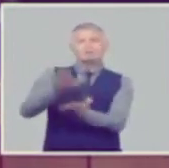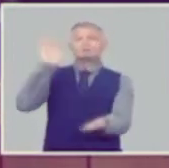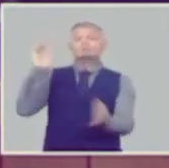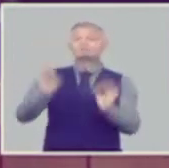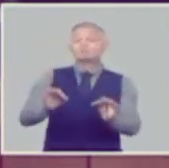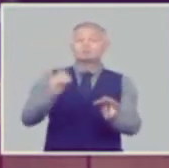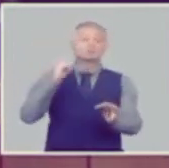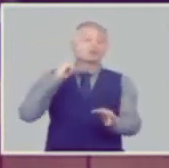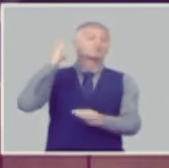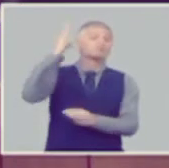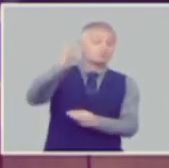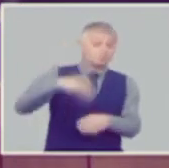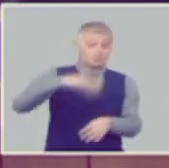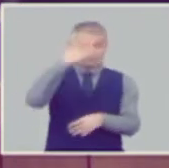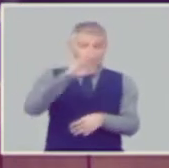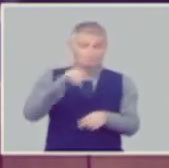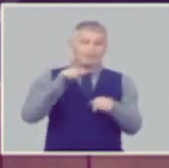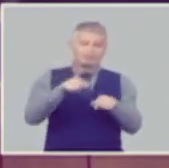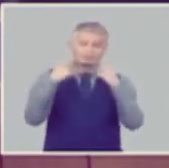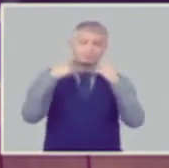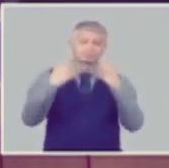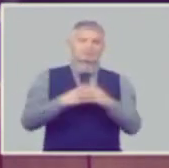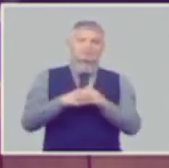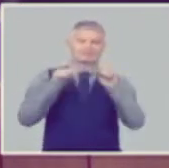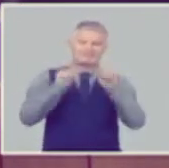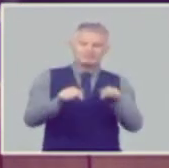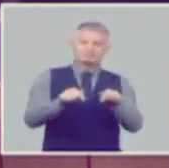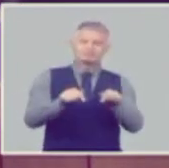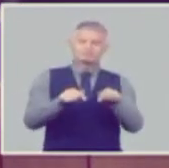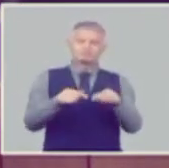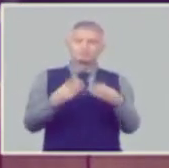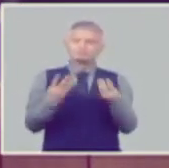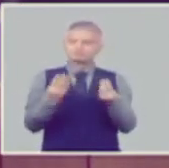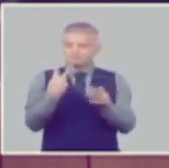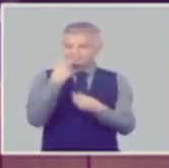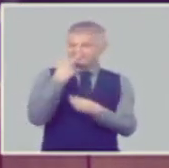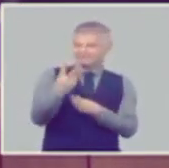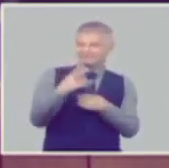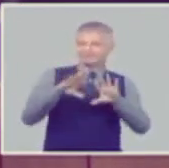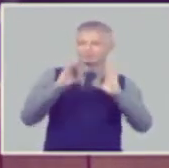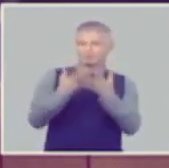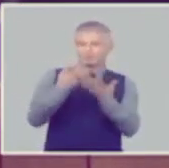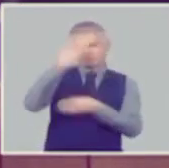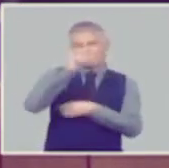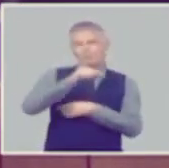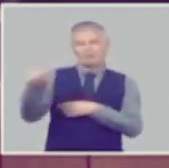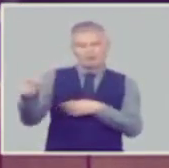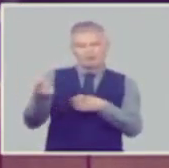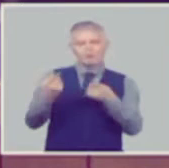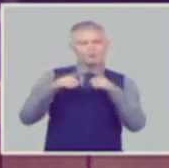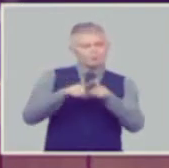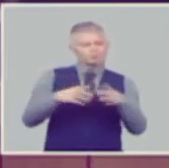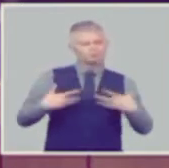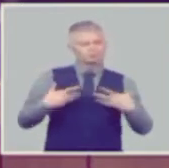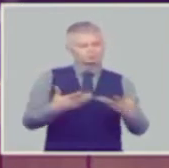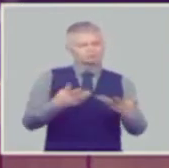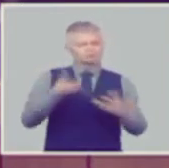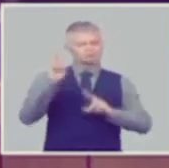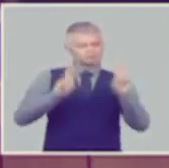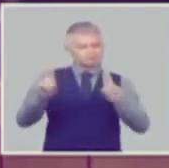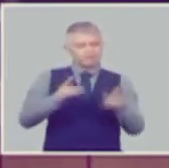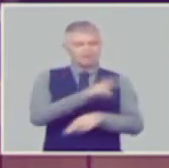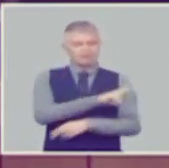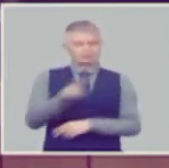Es una señal que distingue a los muchos cubanos que acompañan a la revolución en todos sus desvelos y quieren ayudar a la conquista de